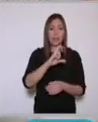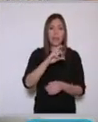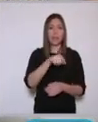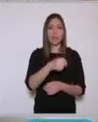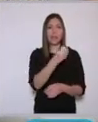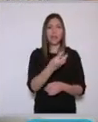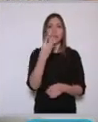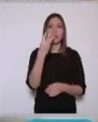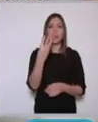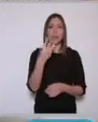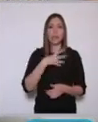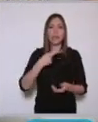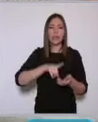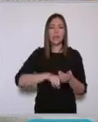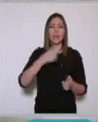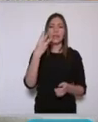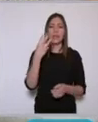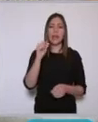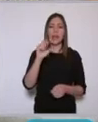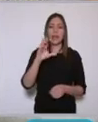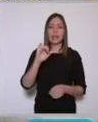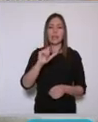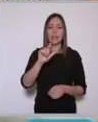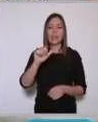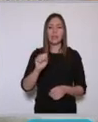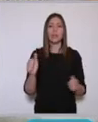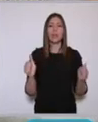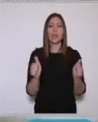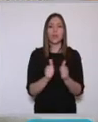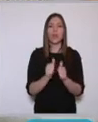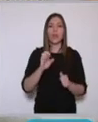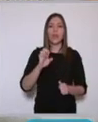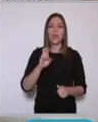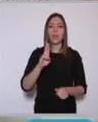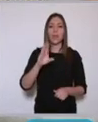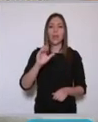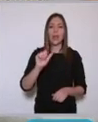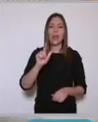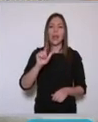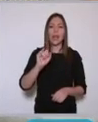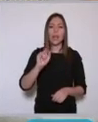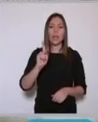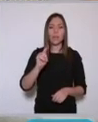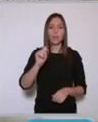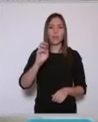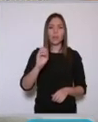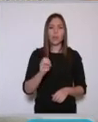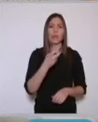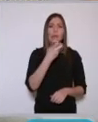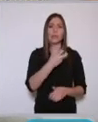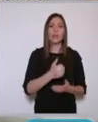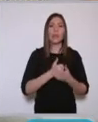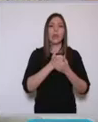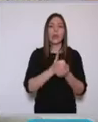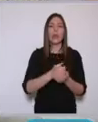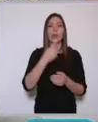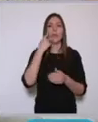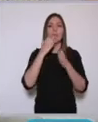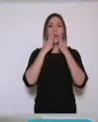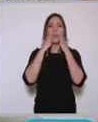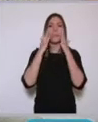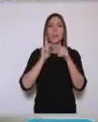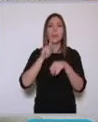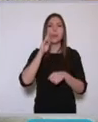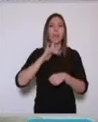las 3 arcillas, pero enriquecido con eucalipto. De esta forma te va a dar un tono